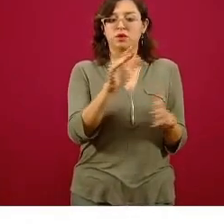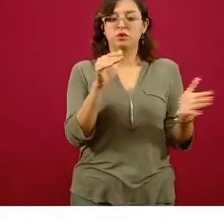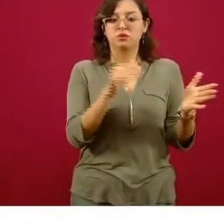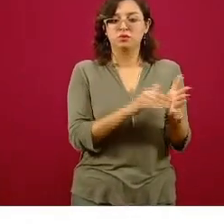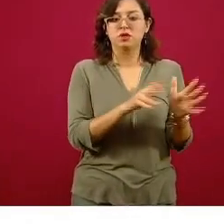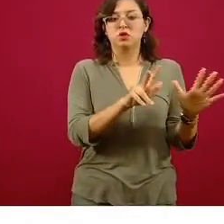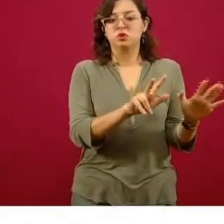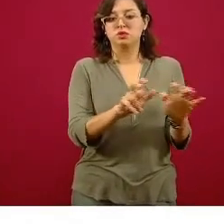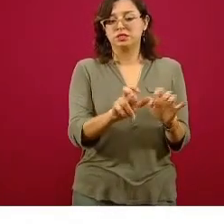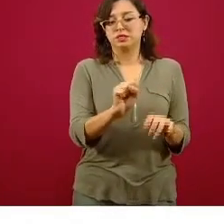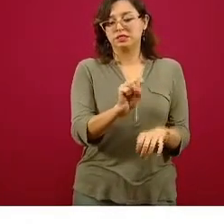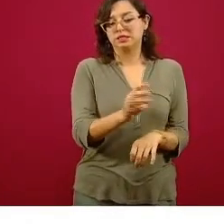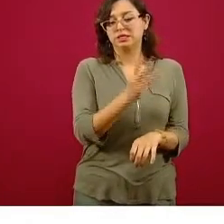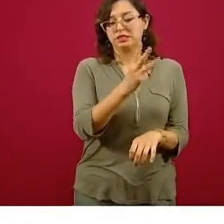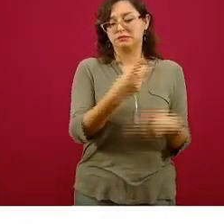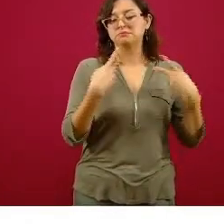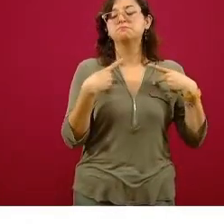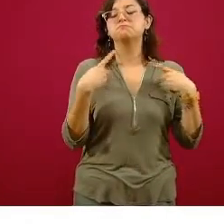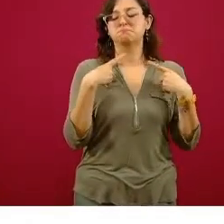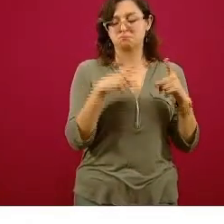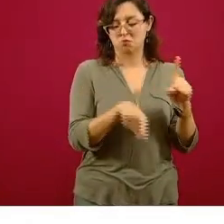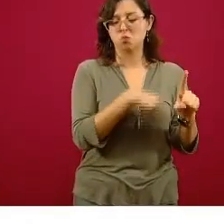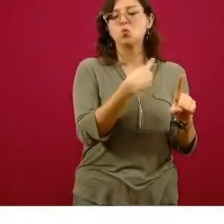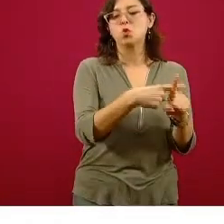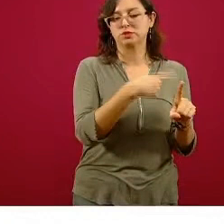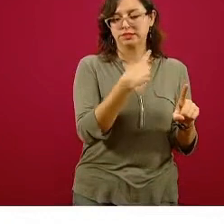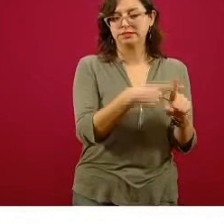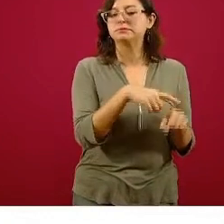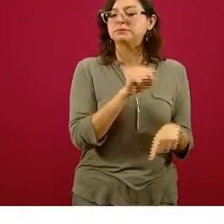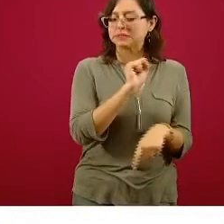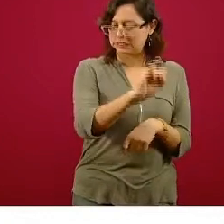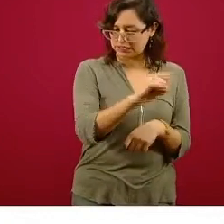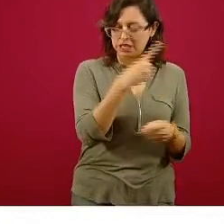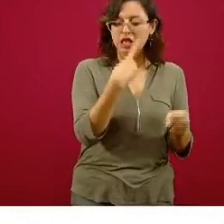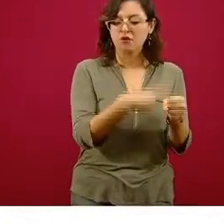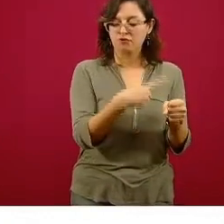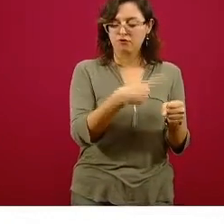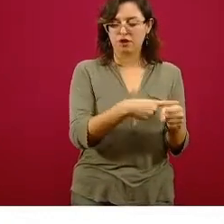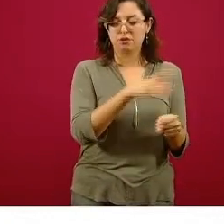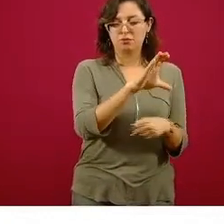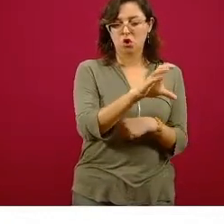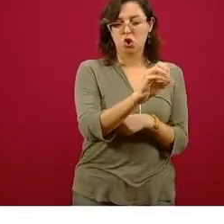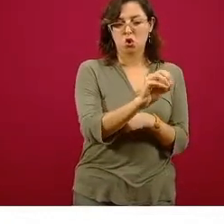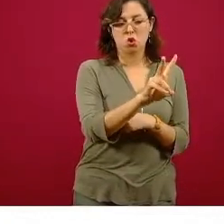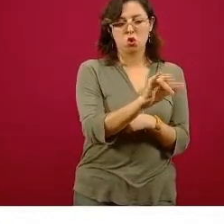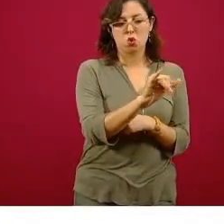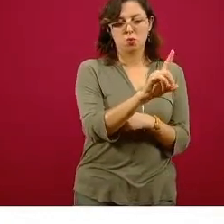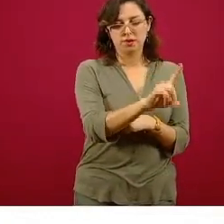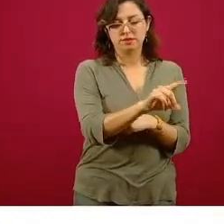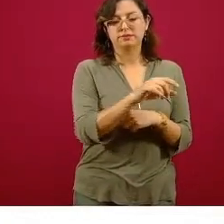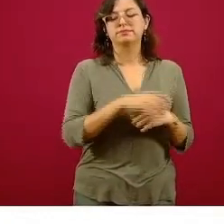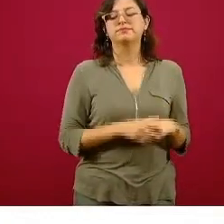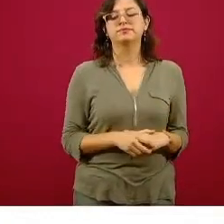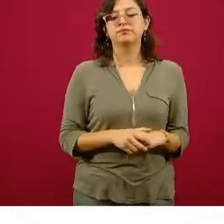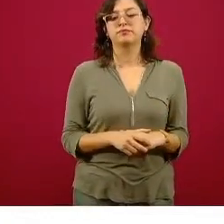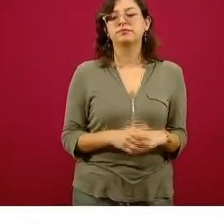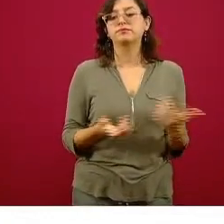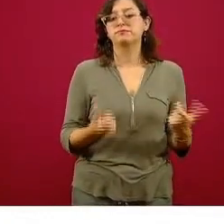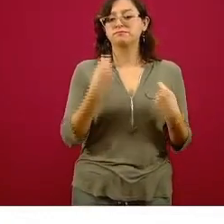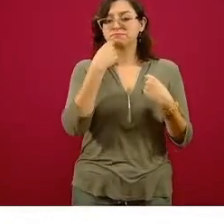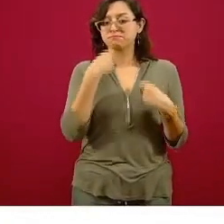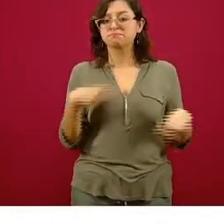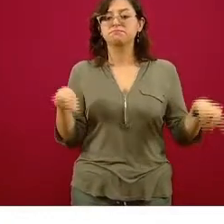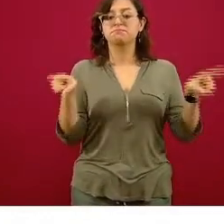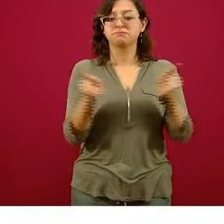154,863 personas han dado positivo y por lo tanto se han confirmado a el virus SARS-CoV-2. Así también